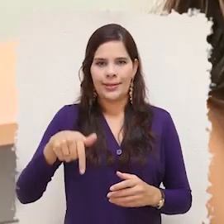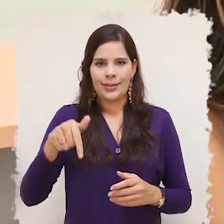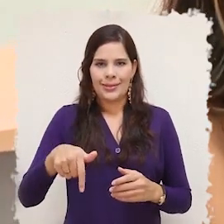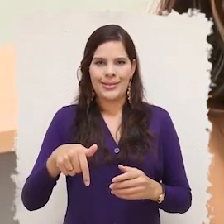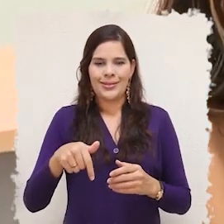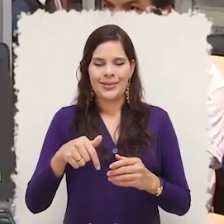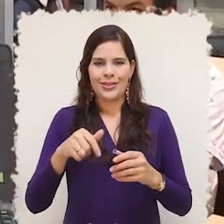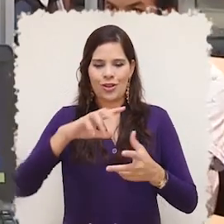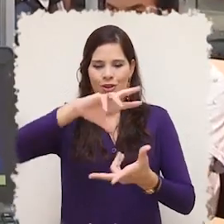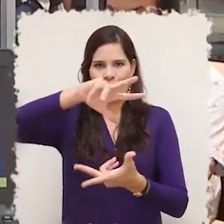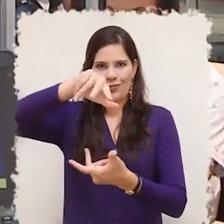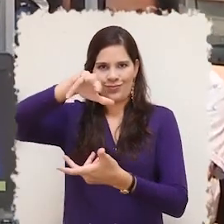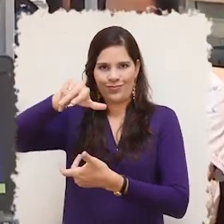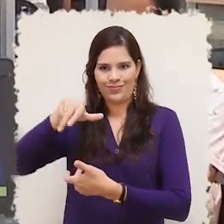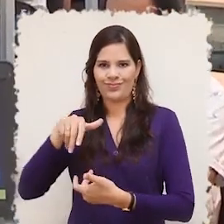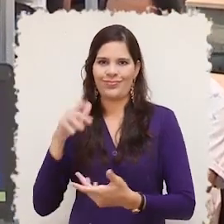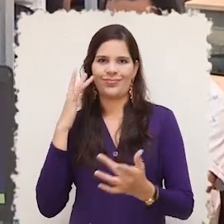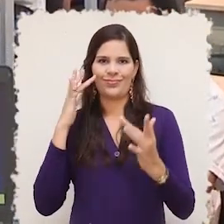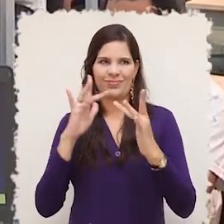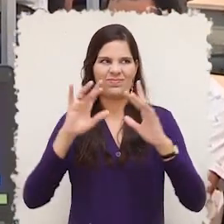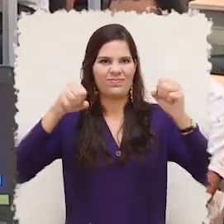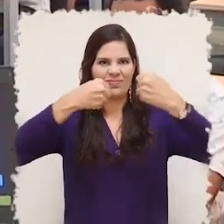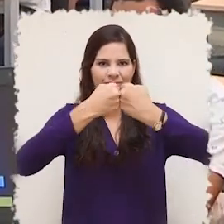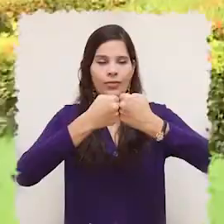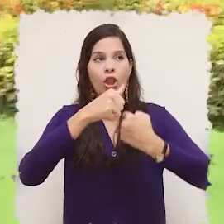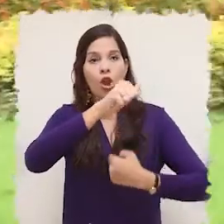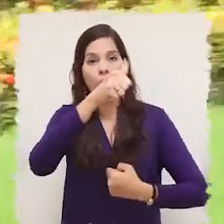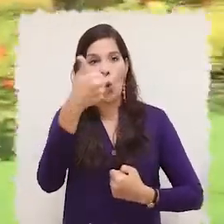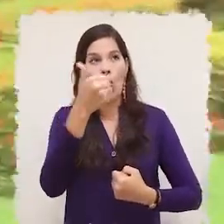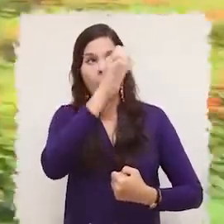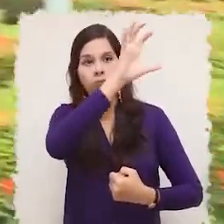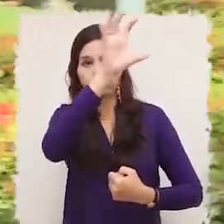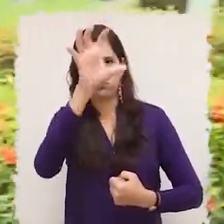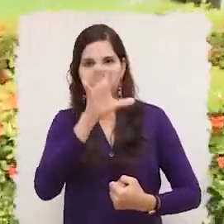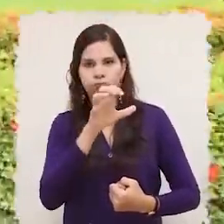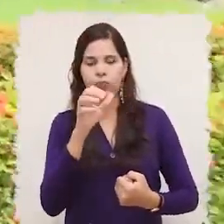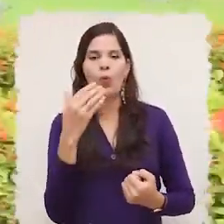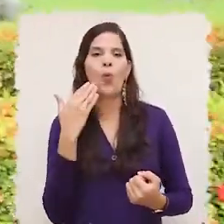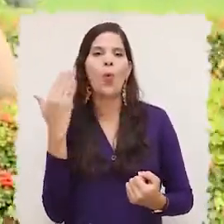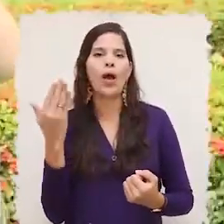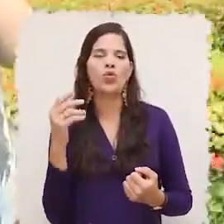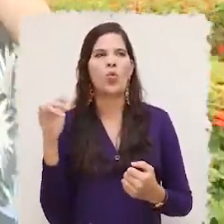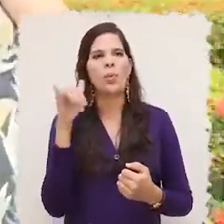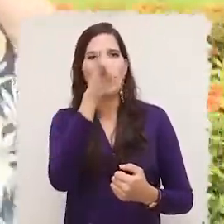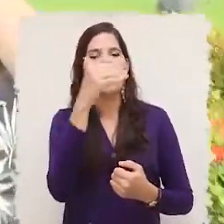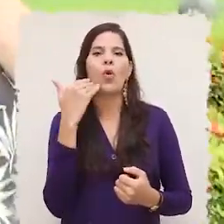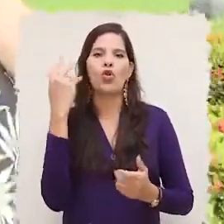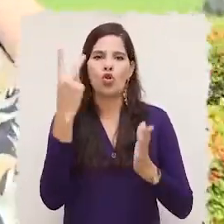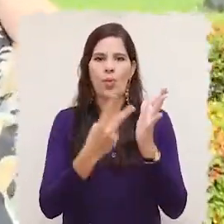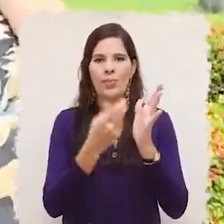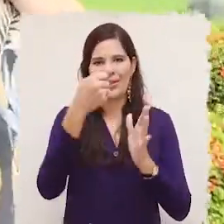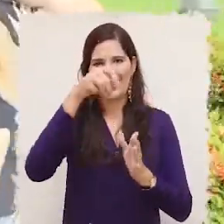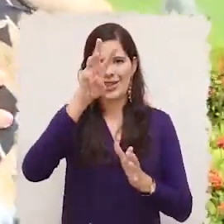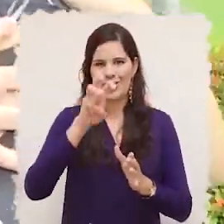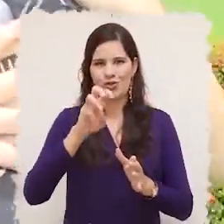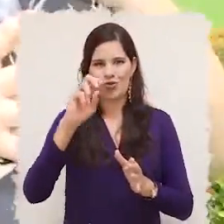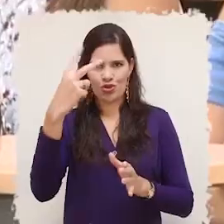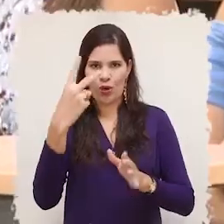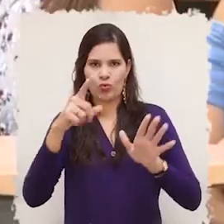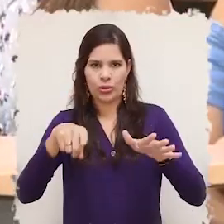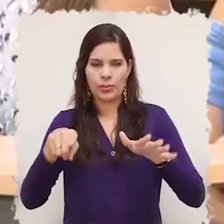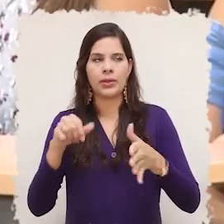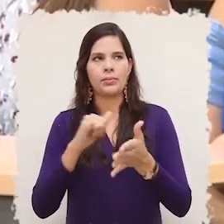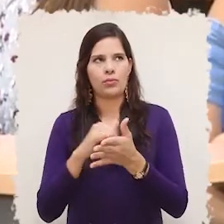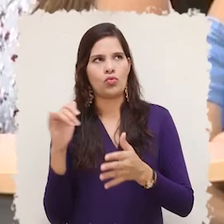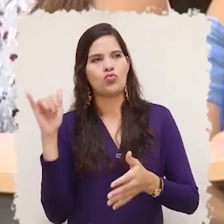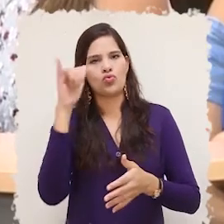a instancias del cual los jóvenes viajarán a sus países destino en el segundo semestre del 2018, se destaca que por primera vez en la historia